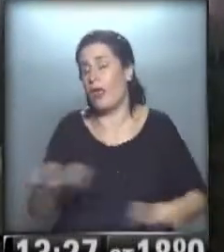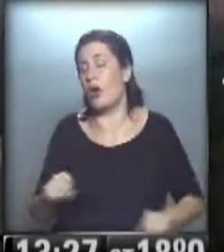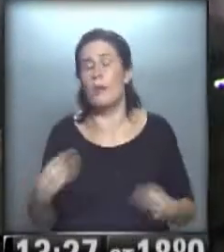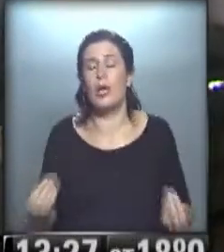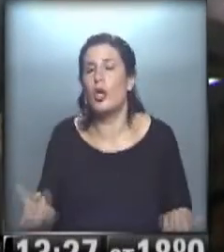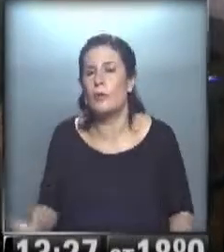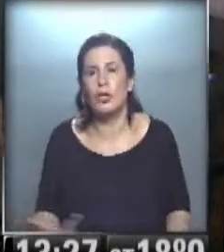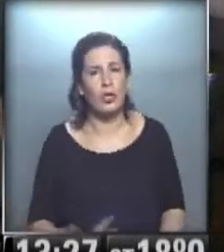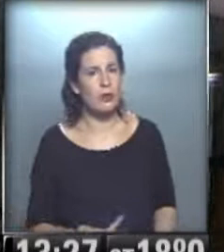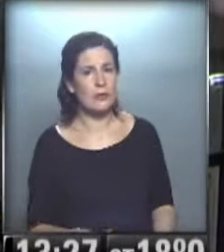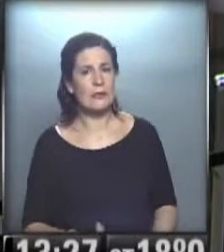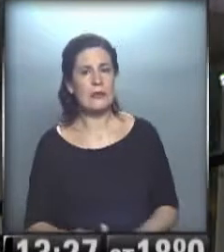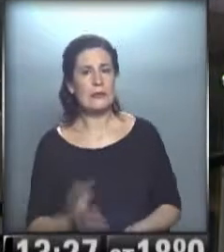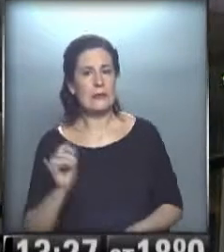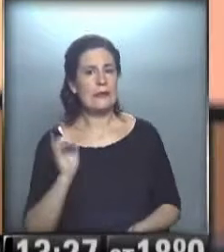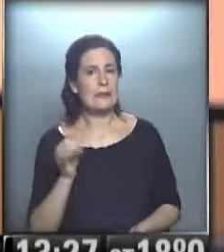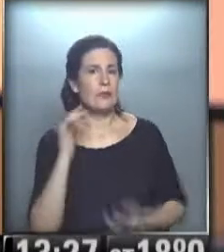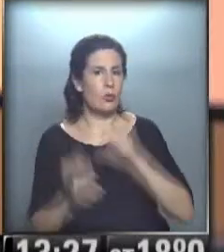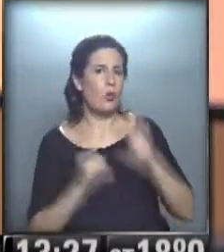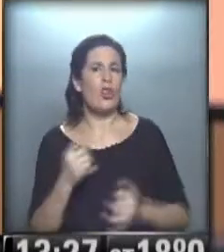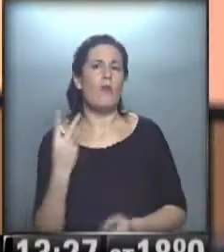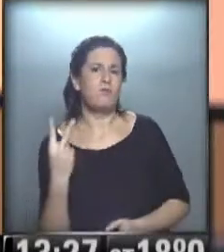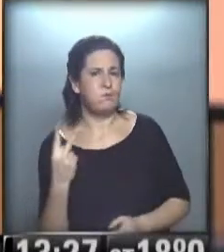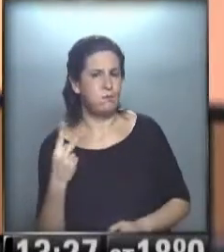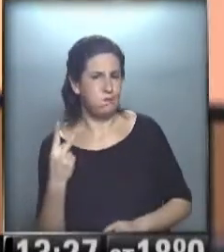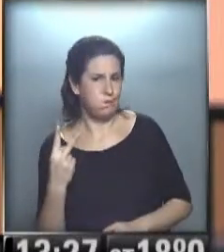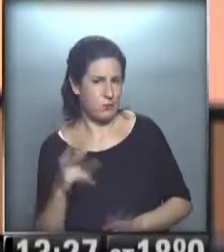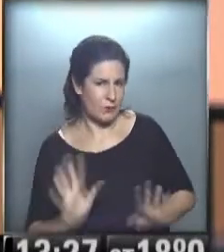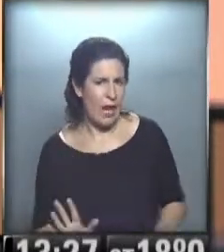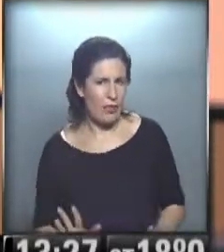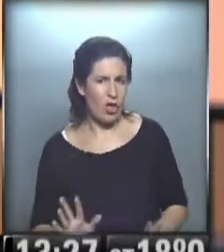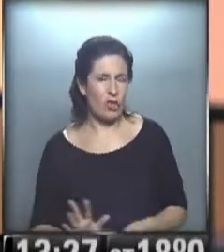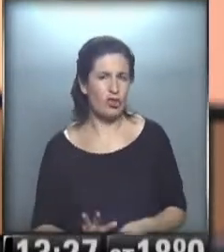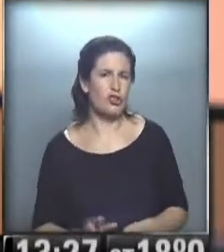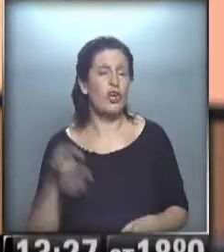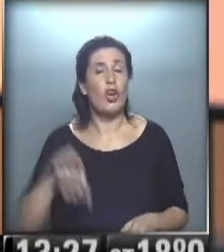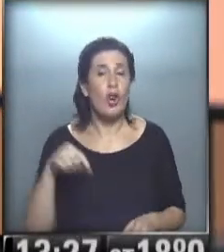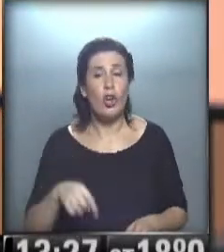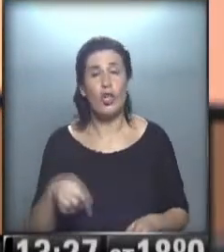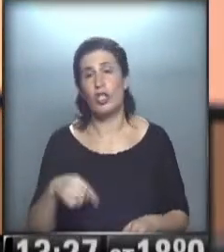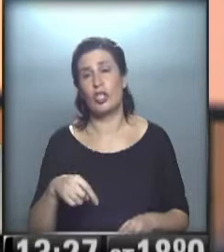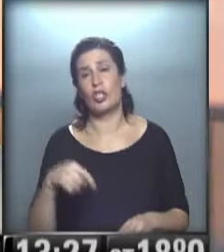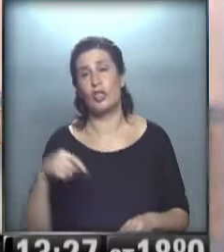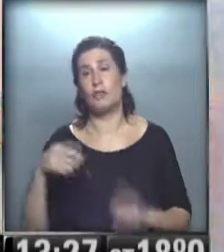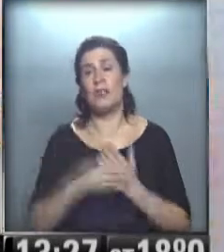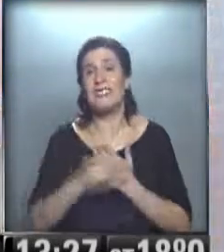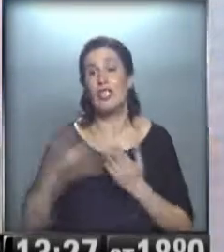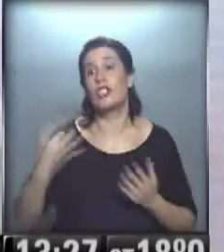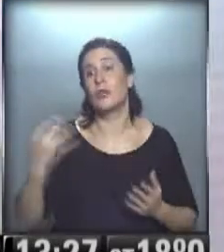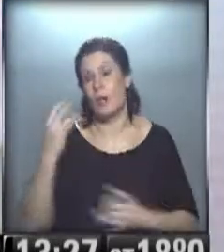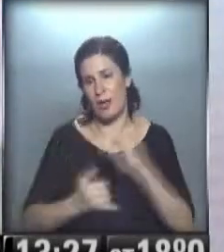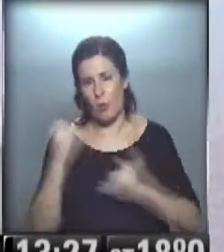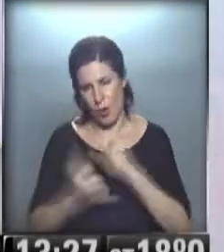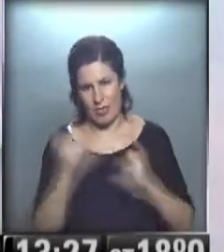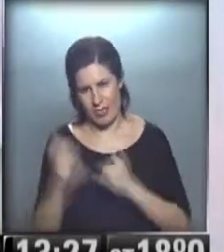pasó. Emilio. ¿Qué tal, Agustina? Roberto, creo que hay un poquito de las dos cosas. Al menos lo que está diciendo hoy las fuentes del Ministerio de Seguridad. Por un